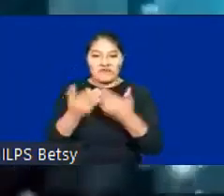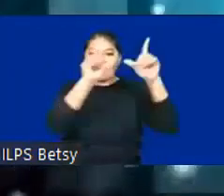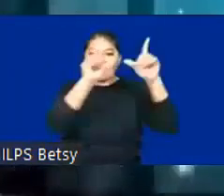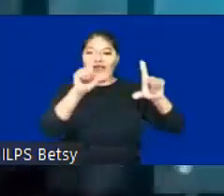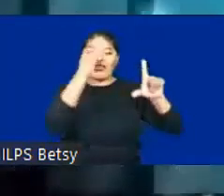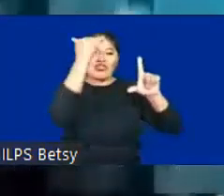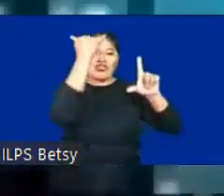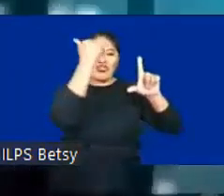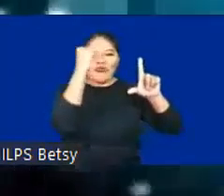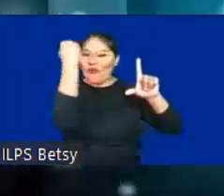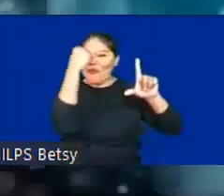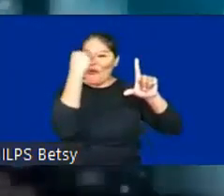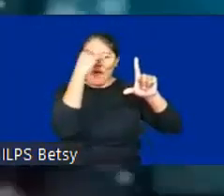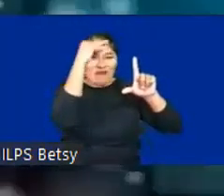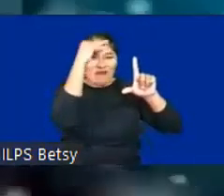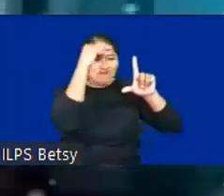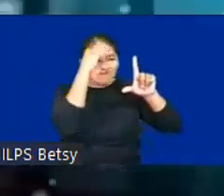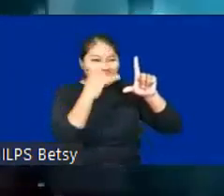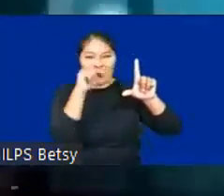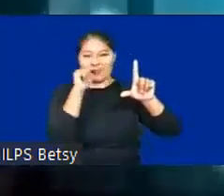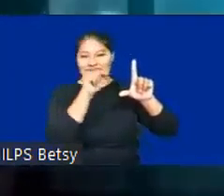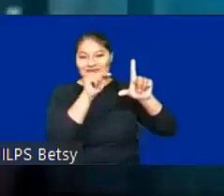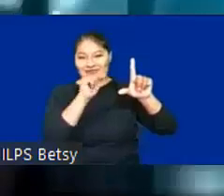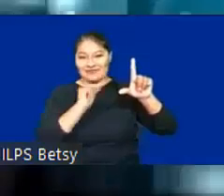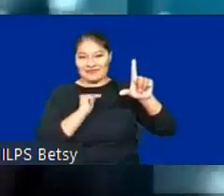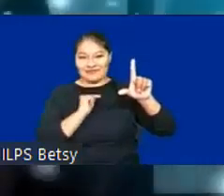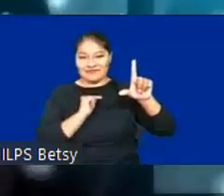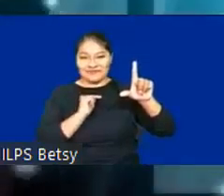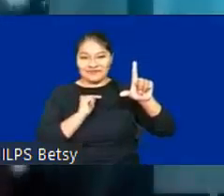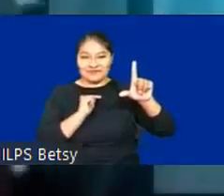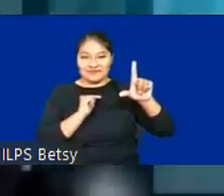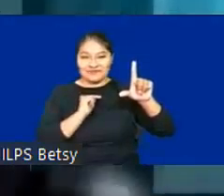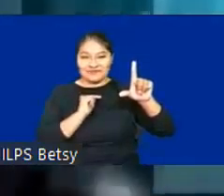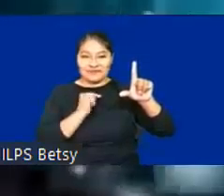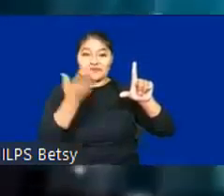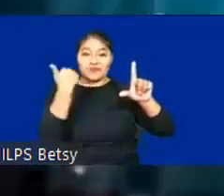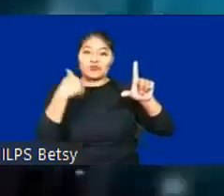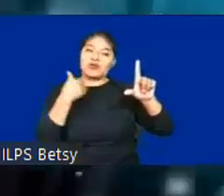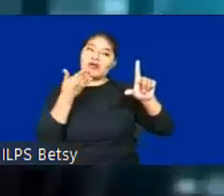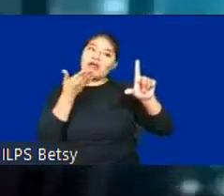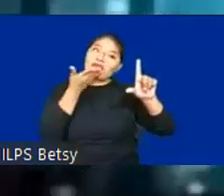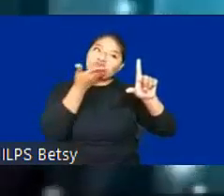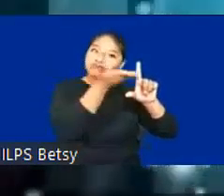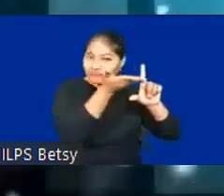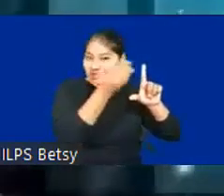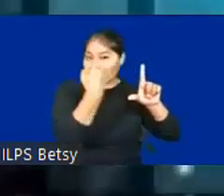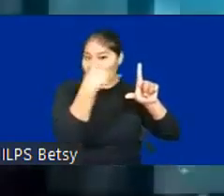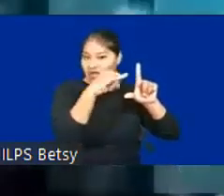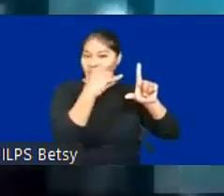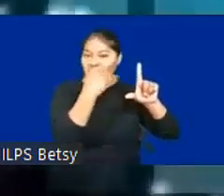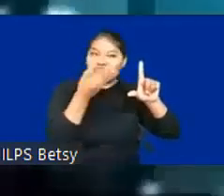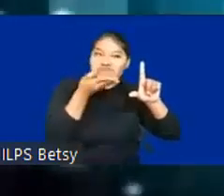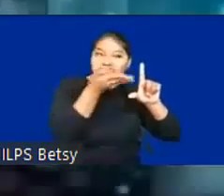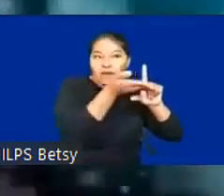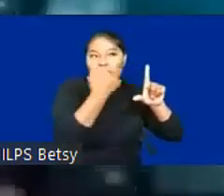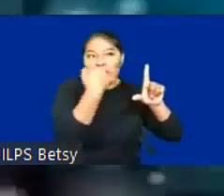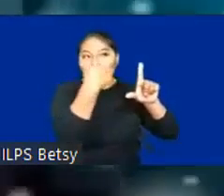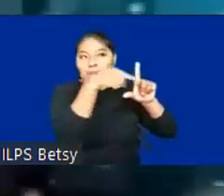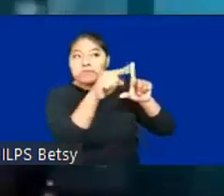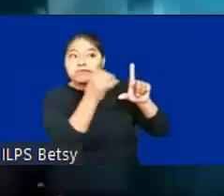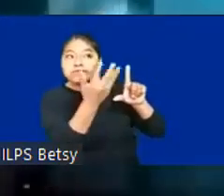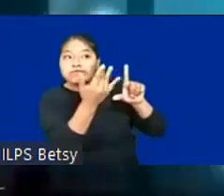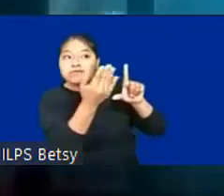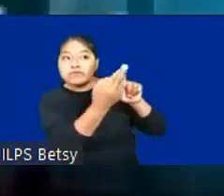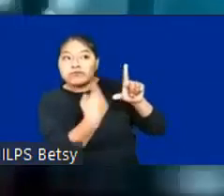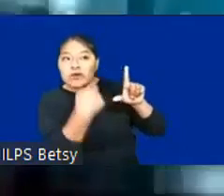Si este título ha sido apelado, también voy a tener la posibilidad de descargar la resolución del tribunal registral. Entonces, es una herramienta